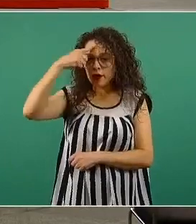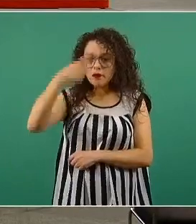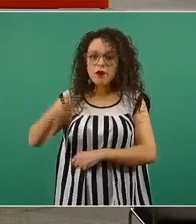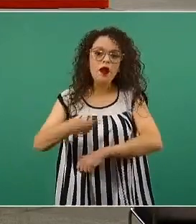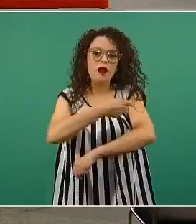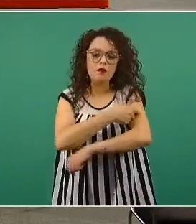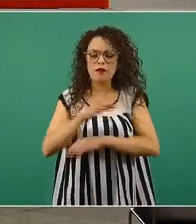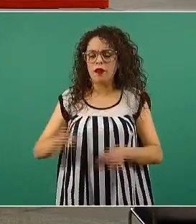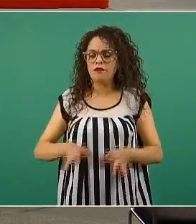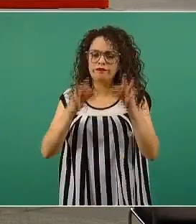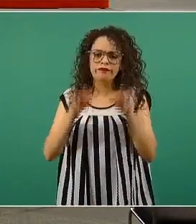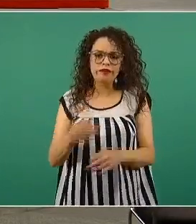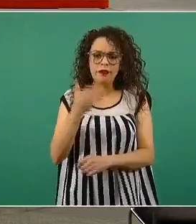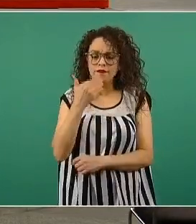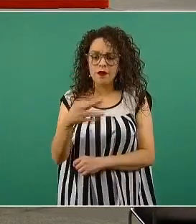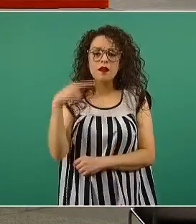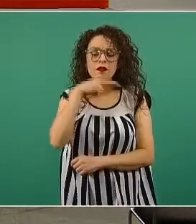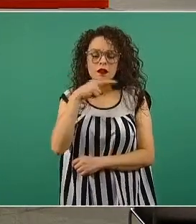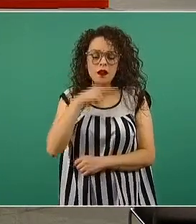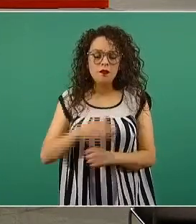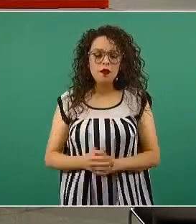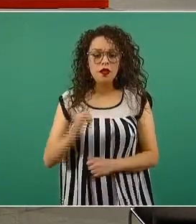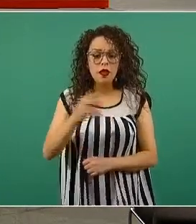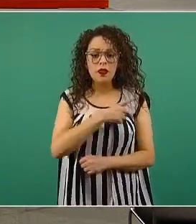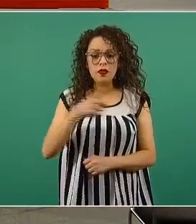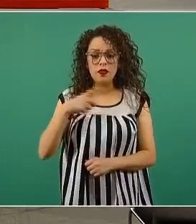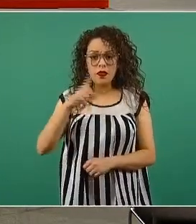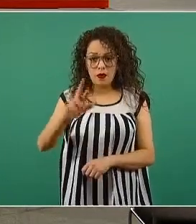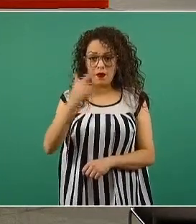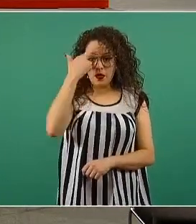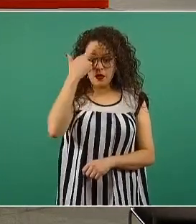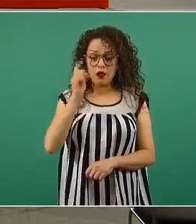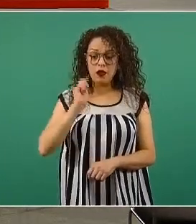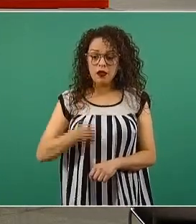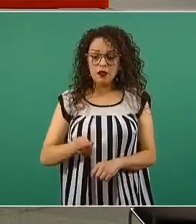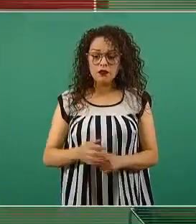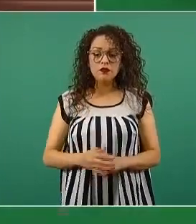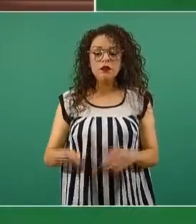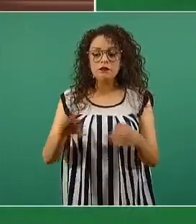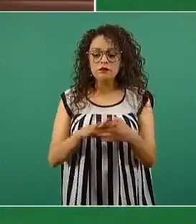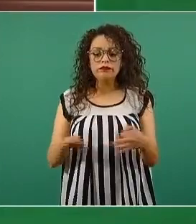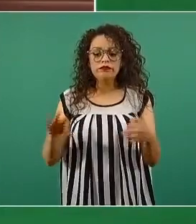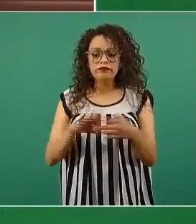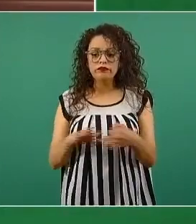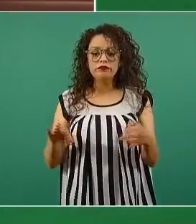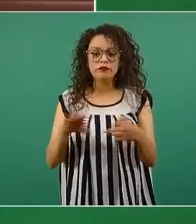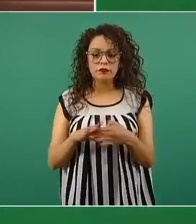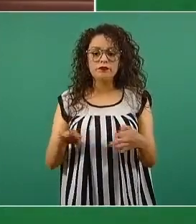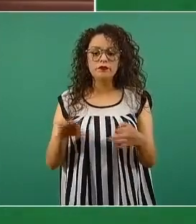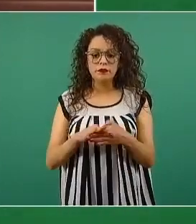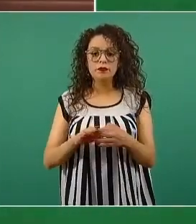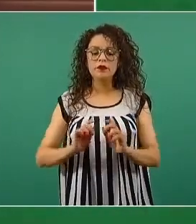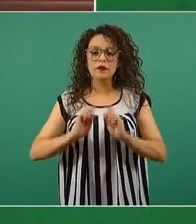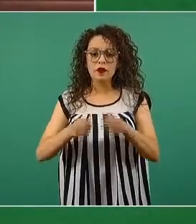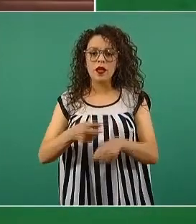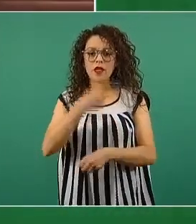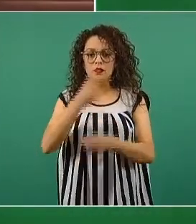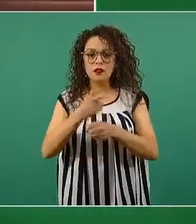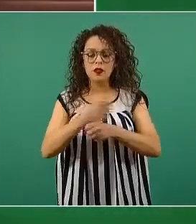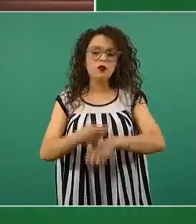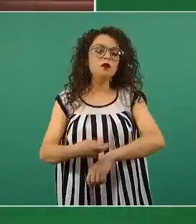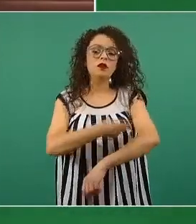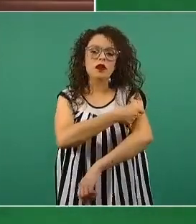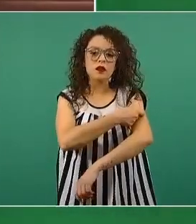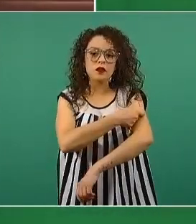eficiente. Pero también es muy importante recordar a la población que de manera concurrente se van a estar aplicando las segundas dosis y